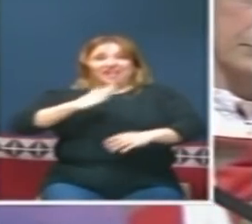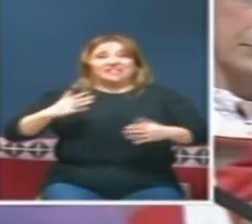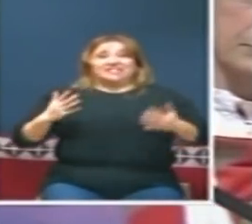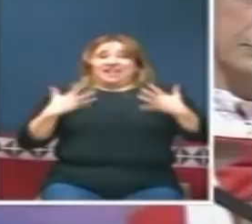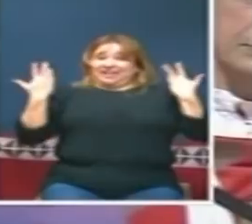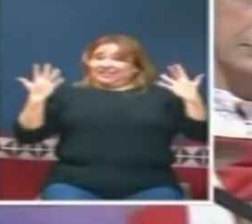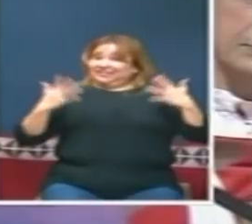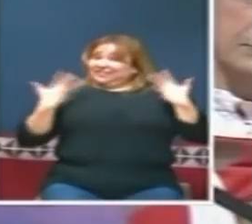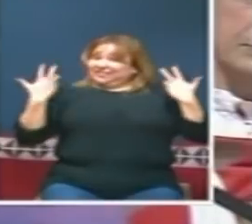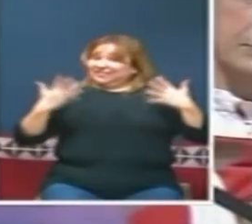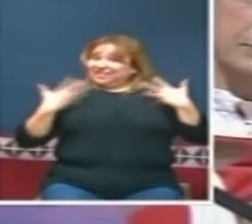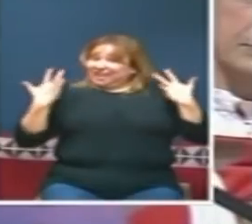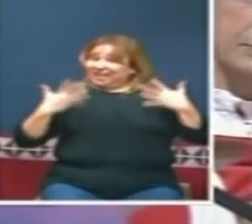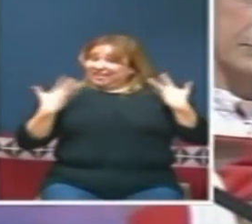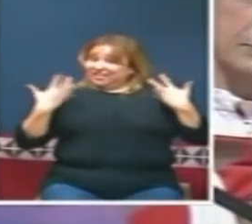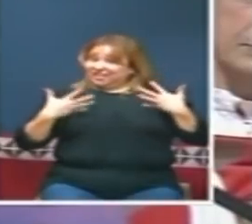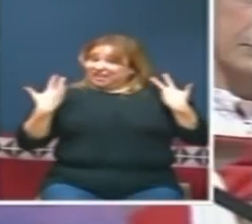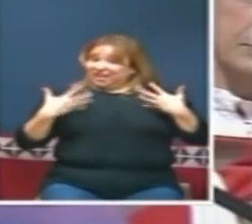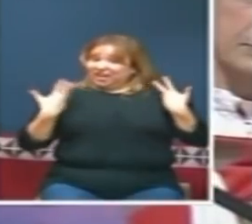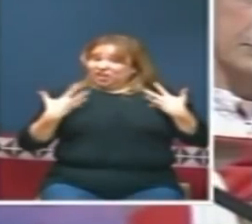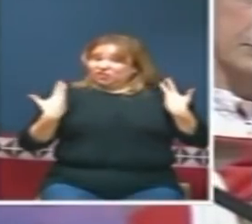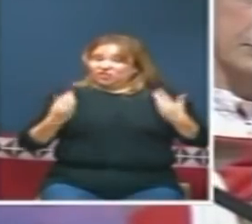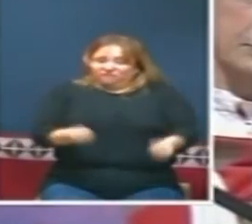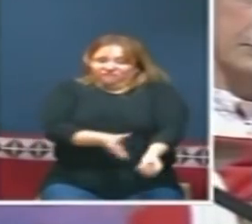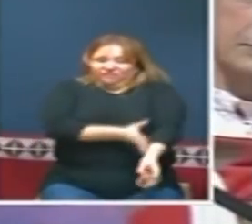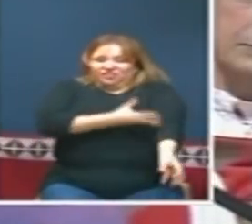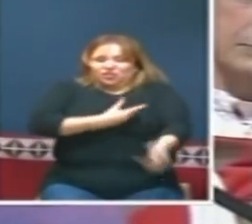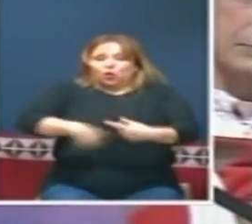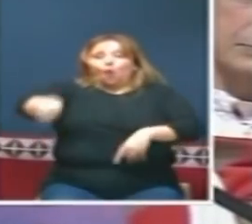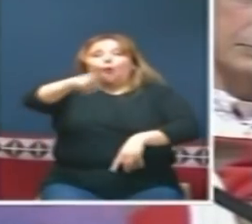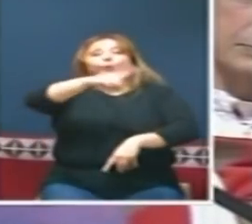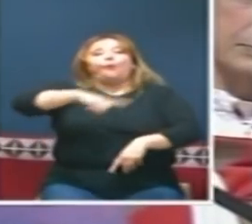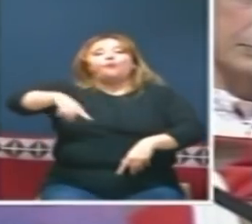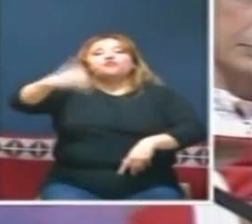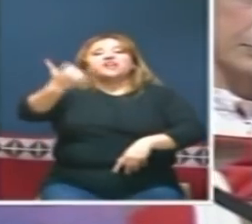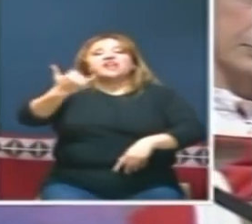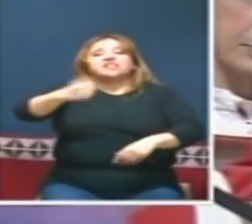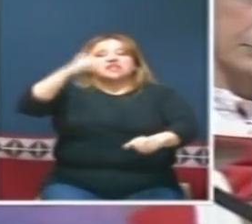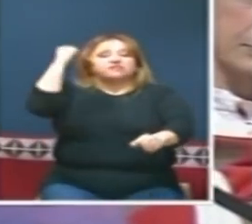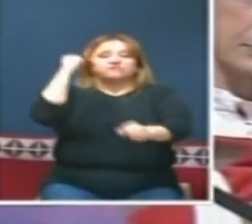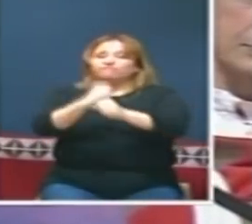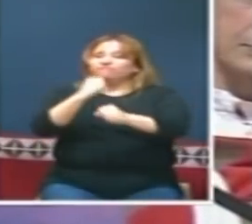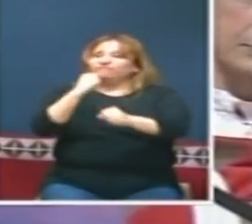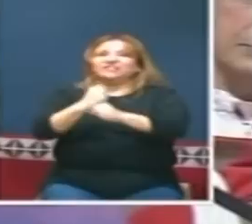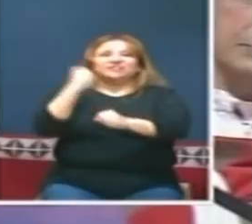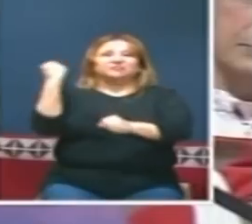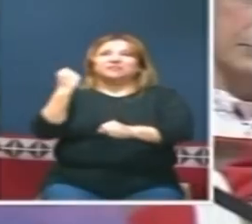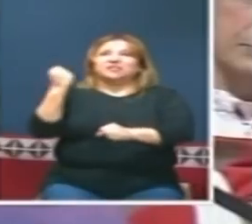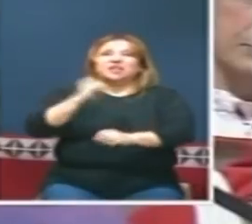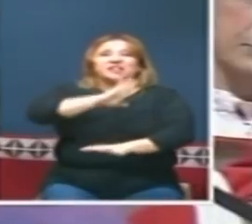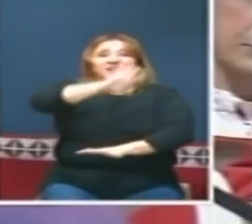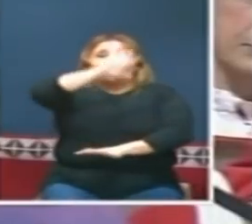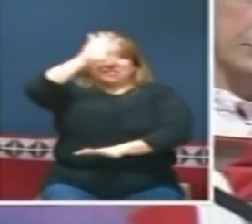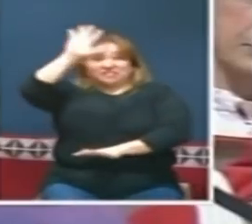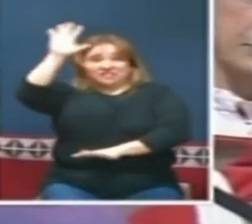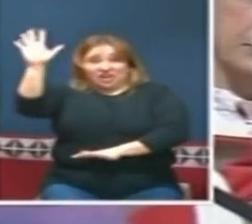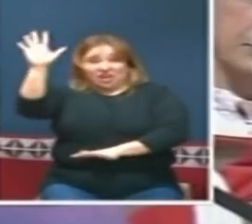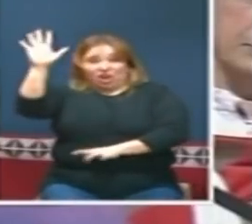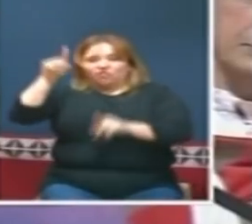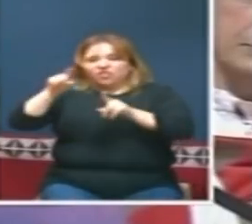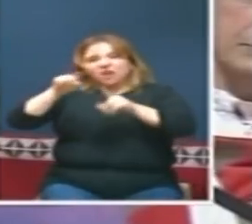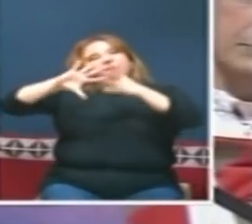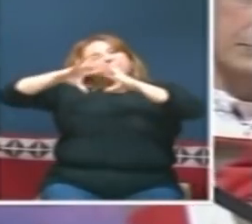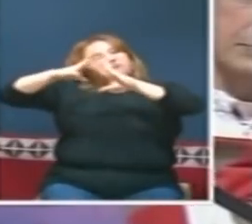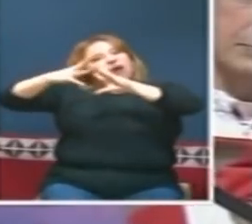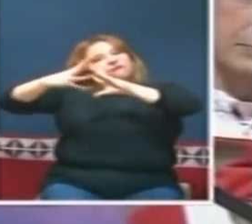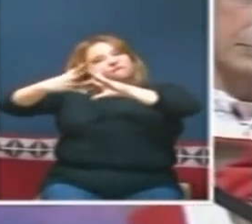Alégrense y regocíjense entonces, porque ustedes tendrán una gran recompensa en el cielo. De la misma